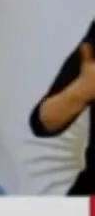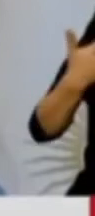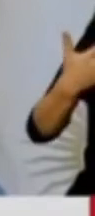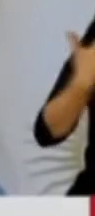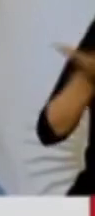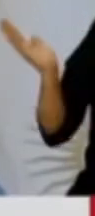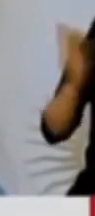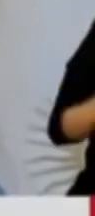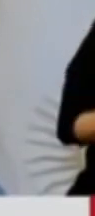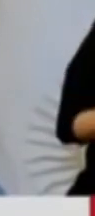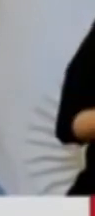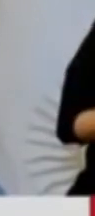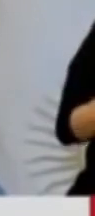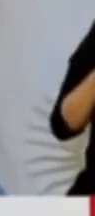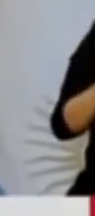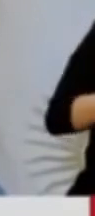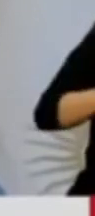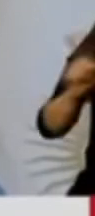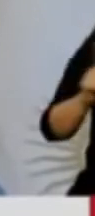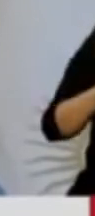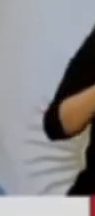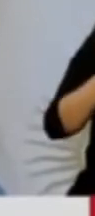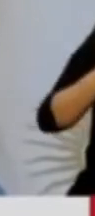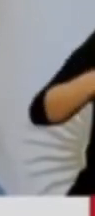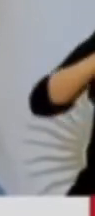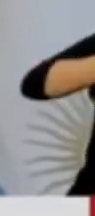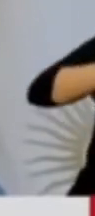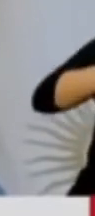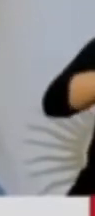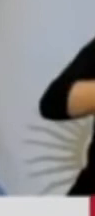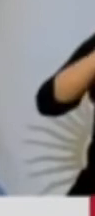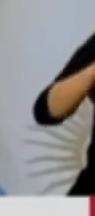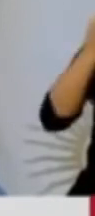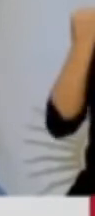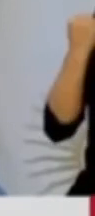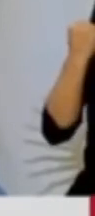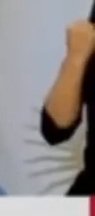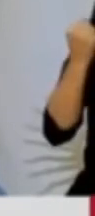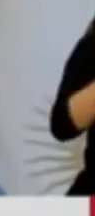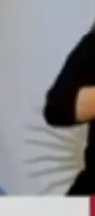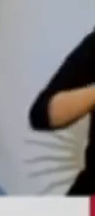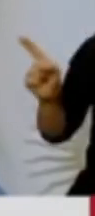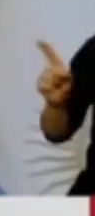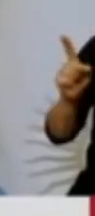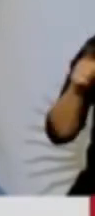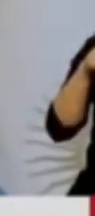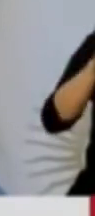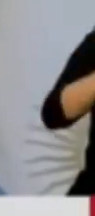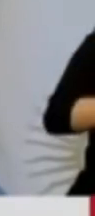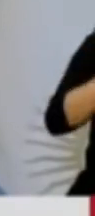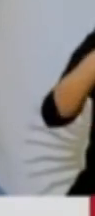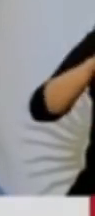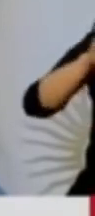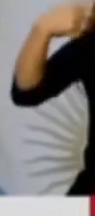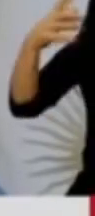general, y no le serán aplicables las prohibiciones de carácter económico, ni las intervenciones previas de